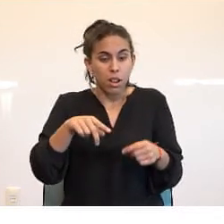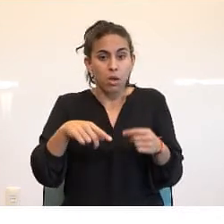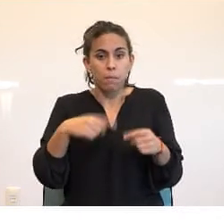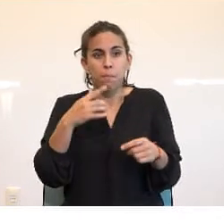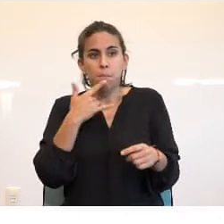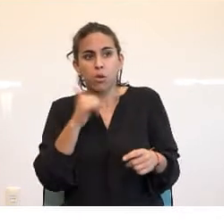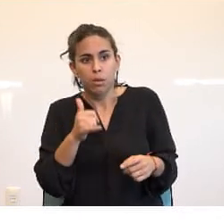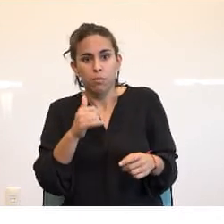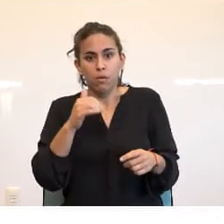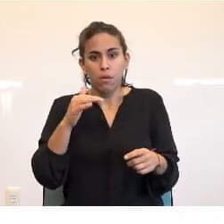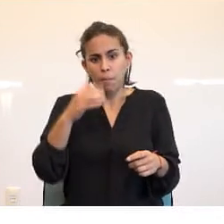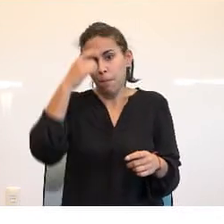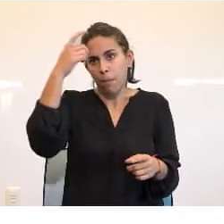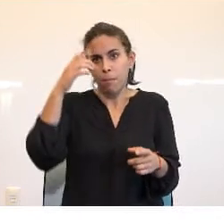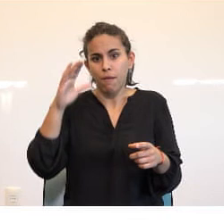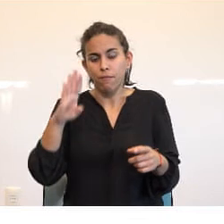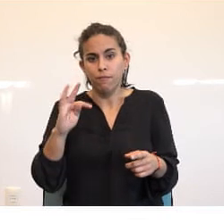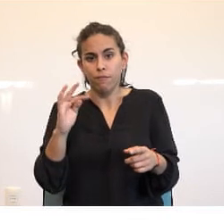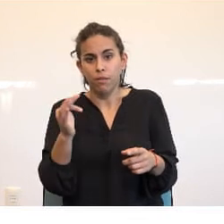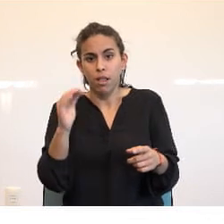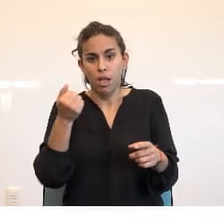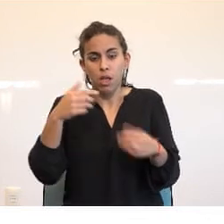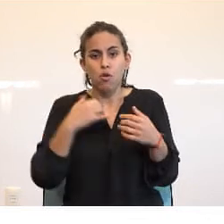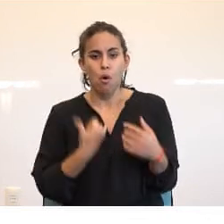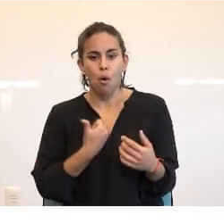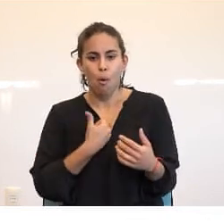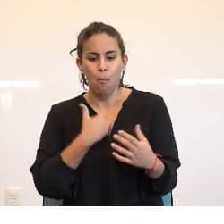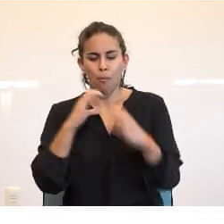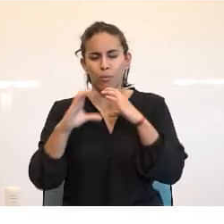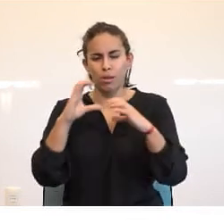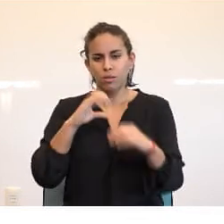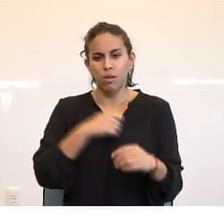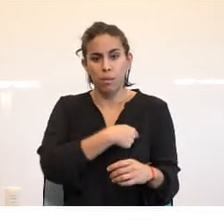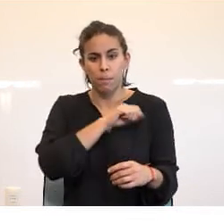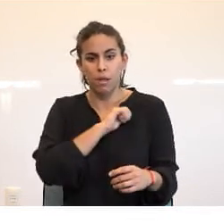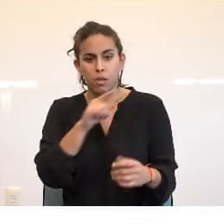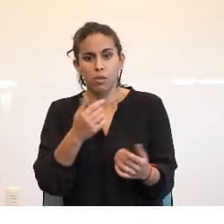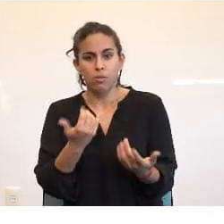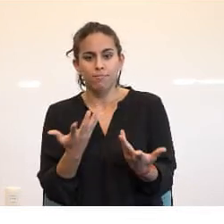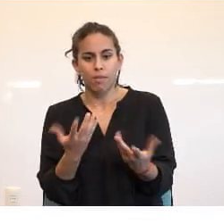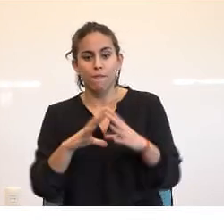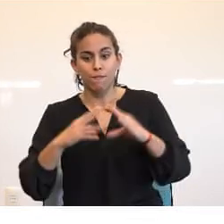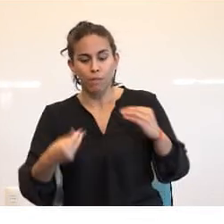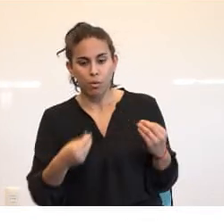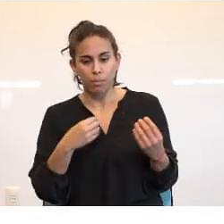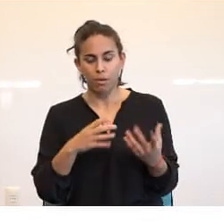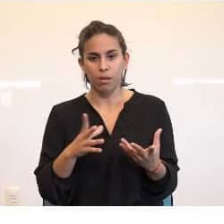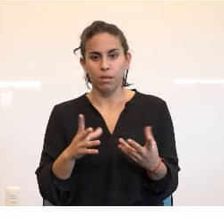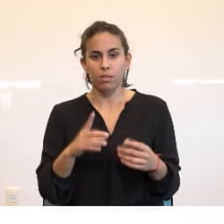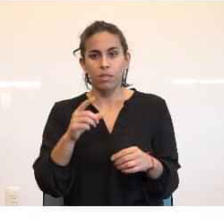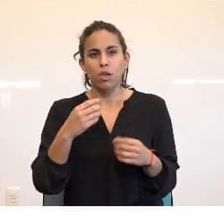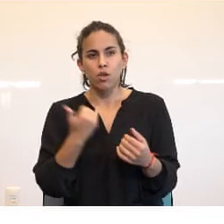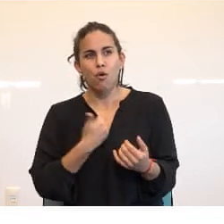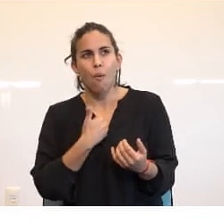Papa Francisco, y cómo un medio de comunicación español lo retrató de una manera bastante particular. Es necesario saber decodificar